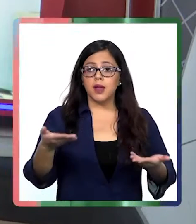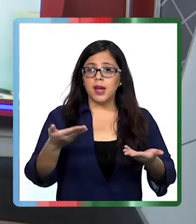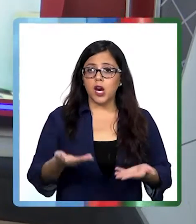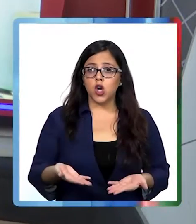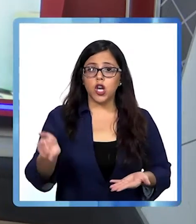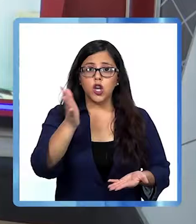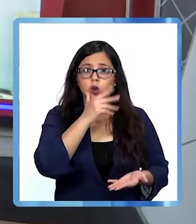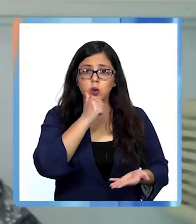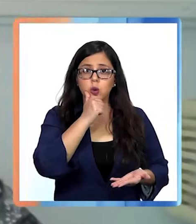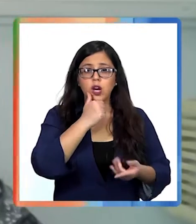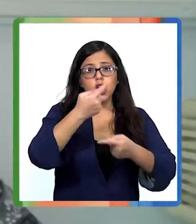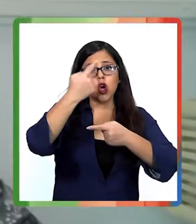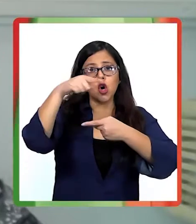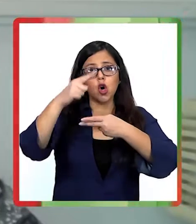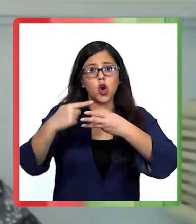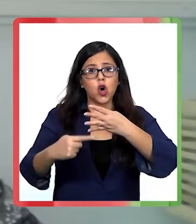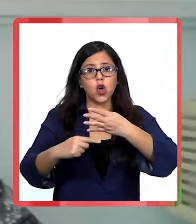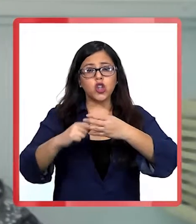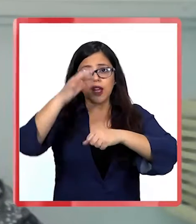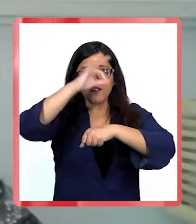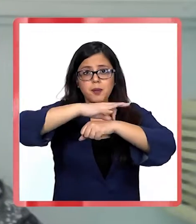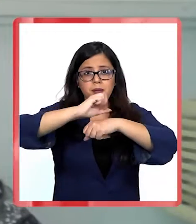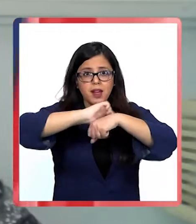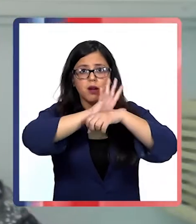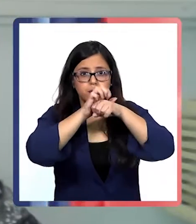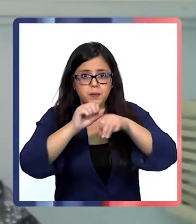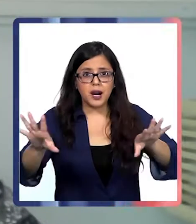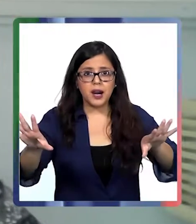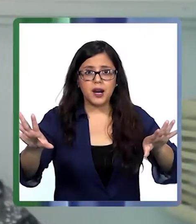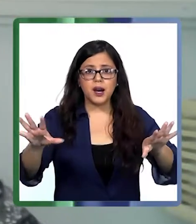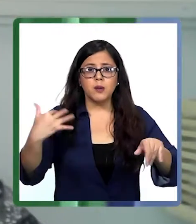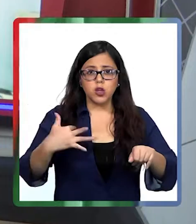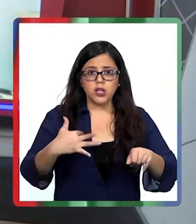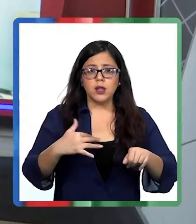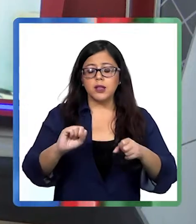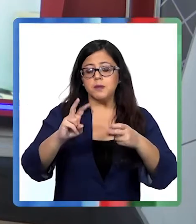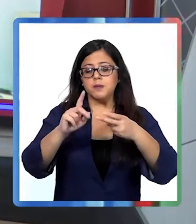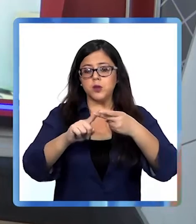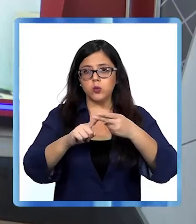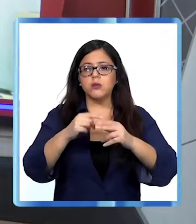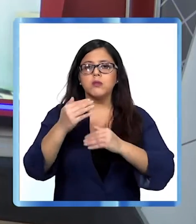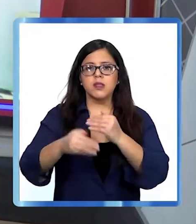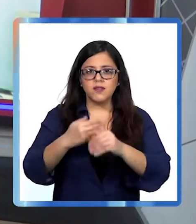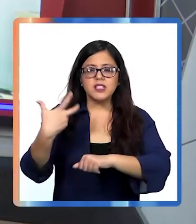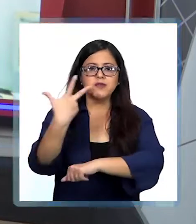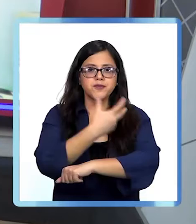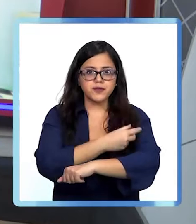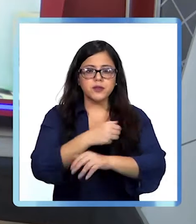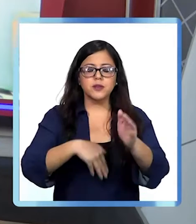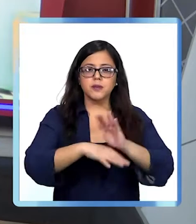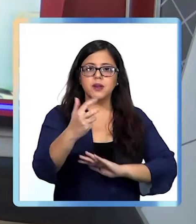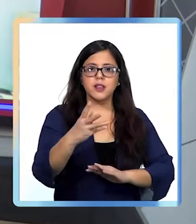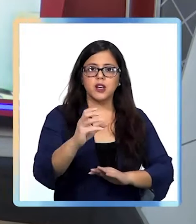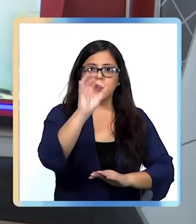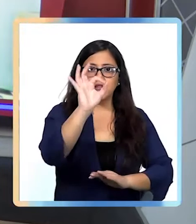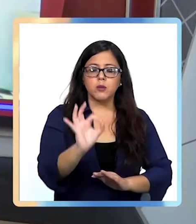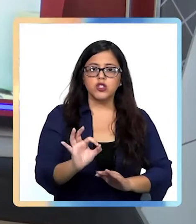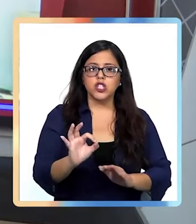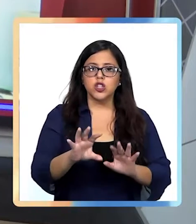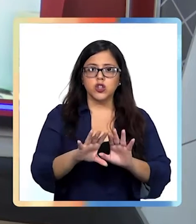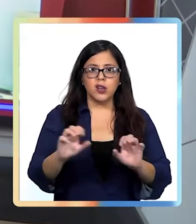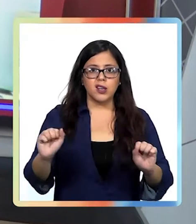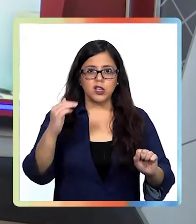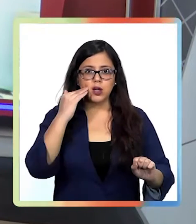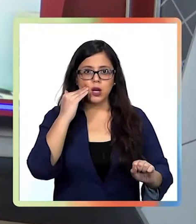decir no hay en este minuto variantes de preocupación circulando, en primer lugar. En segundo lugar, hay un gran avance del proceso de vacunación,